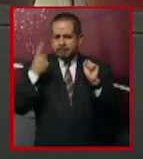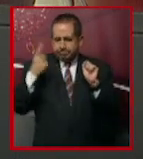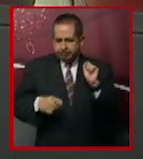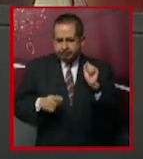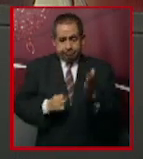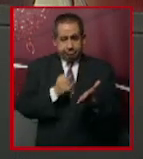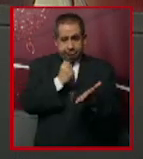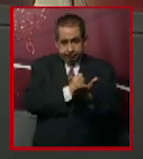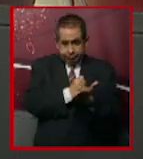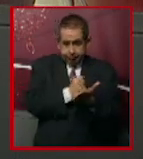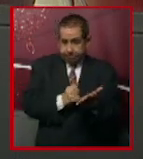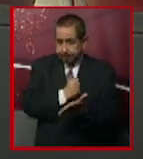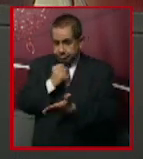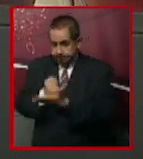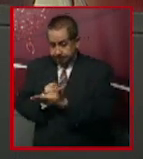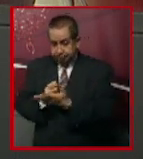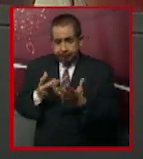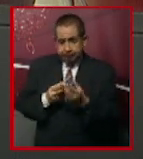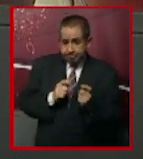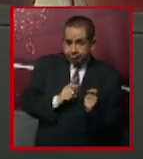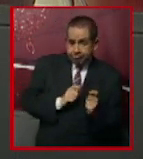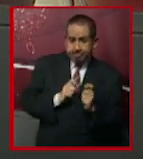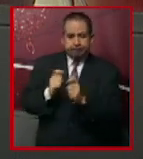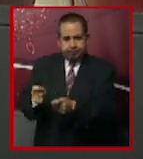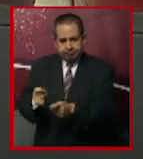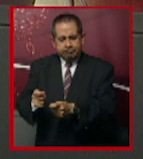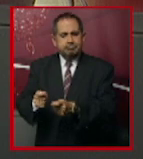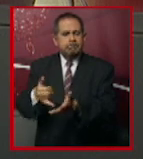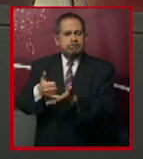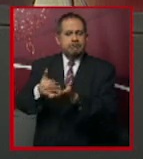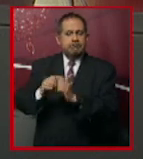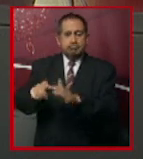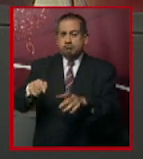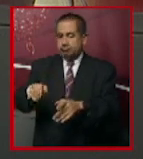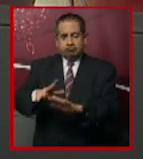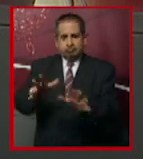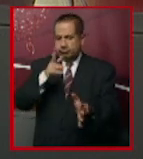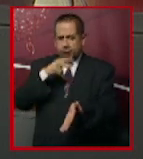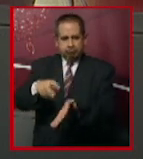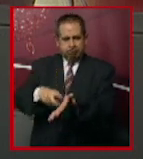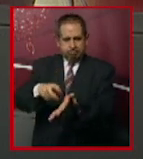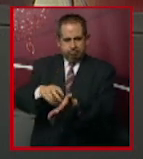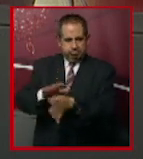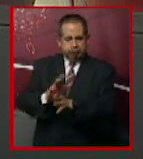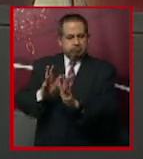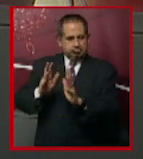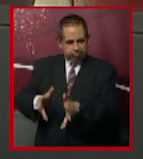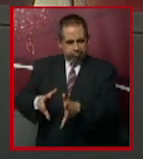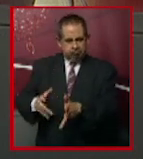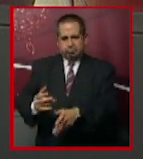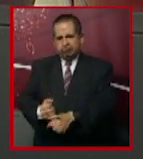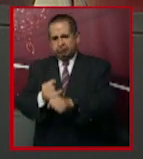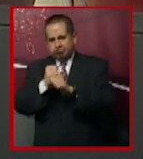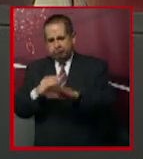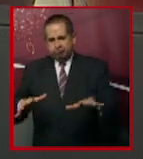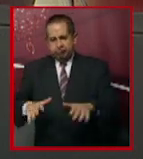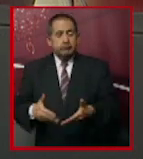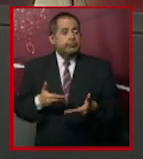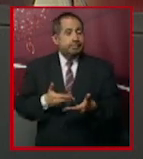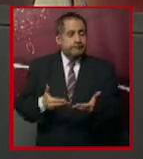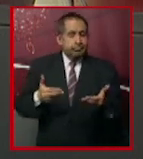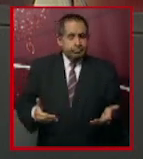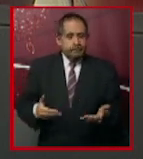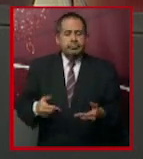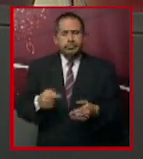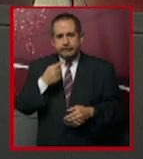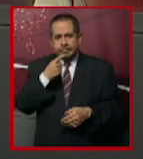que es el Congreso quien instruye su publicación. El Ejecutivo no puede hacerle modificaciones a una reforma constitucional. Ahora el Congreso tiene tarea. Ahí en